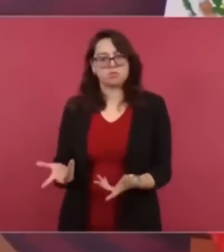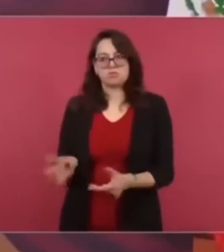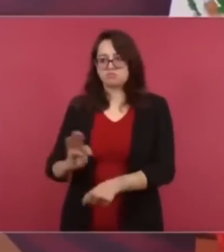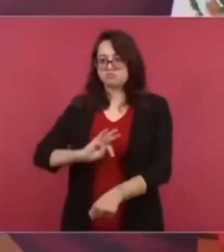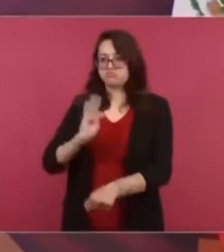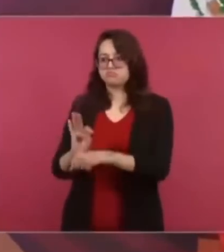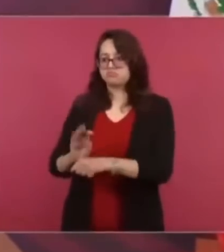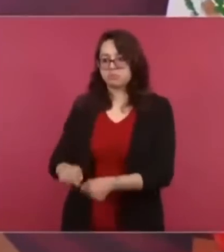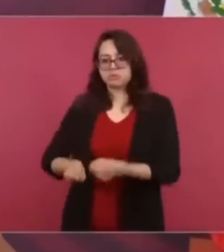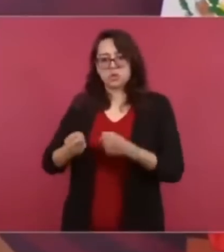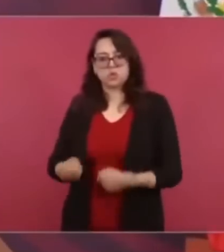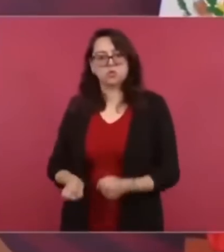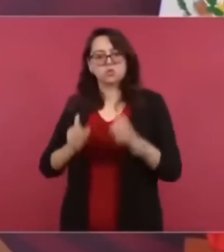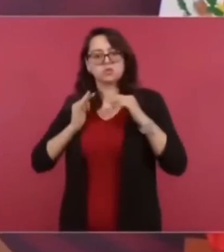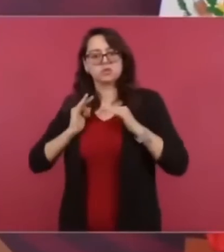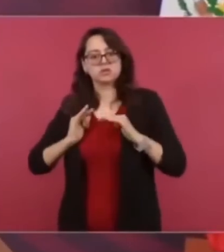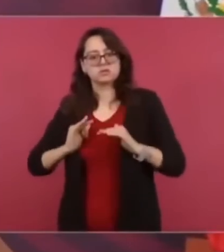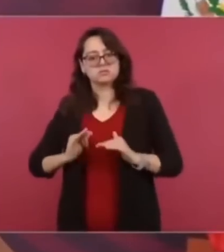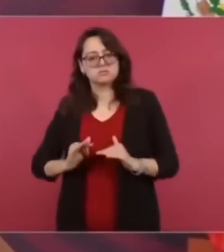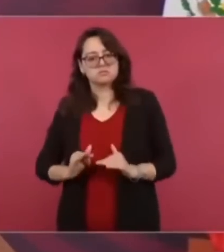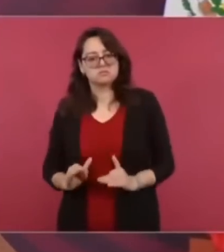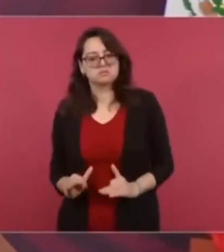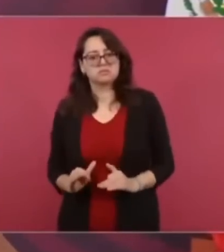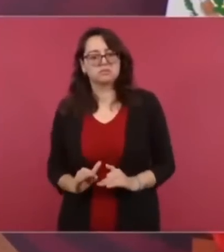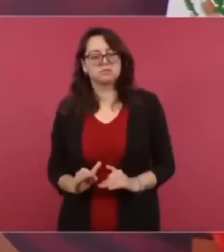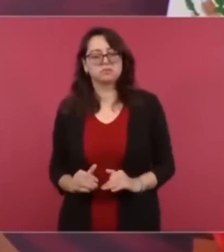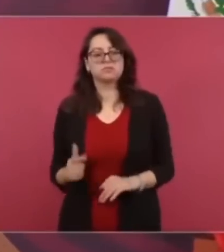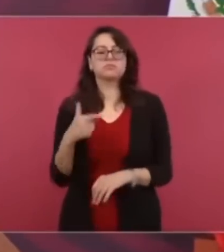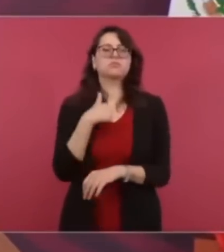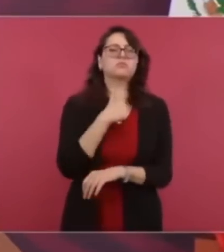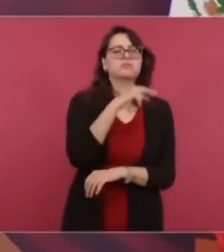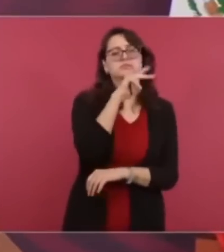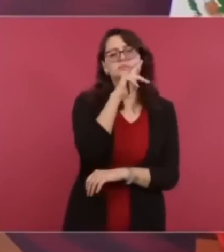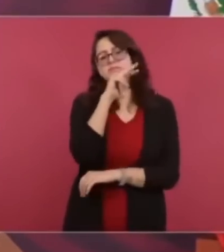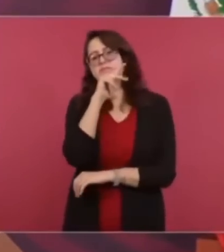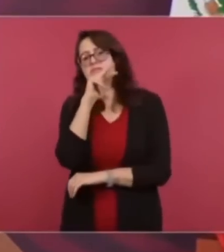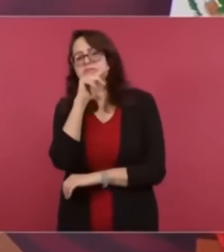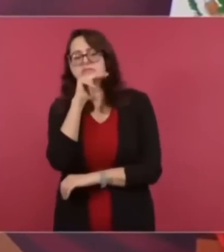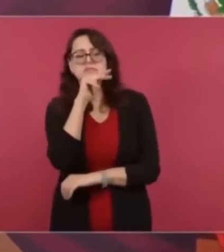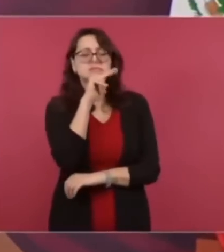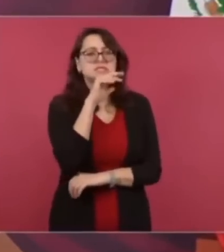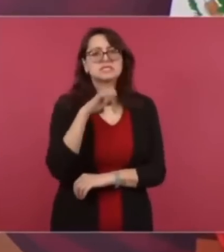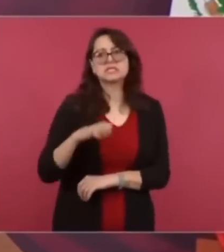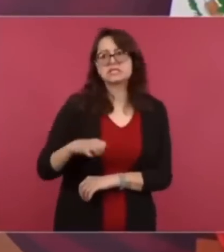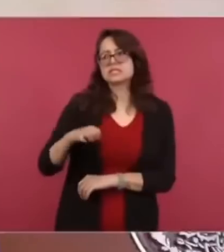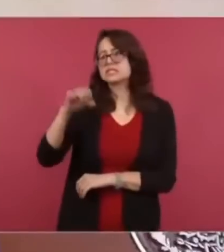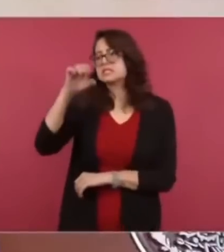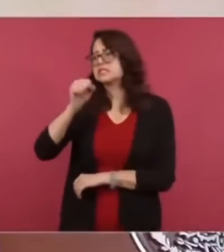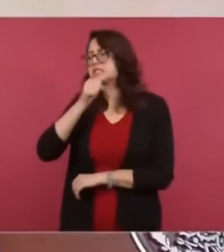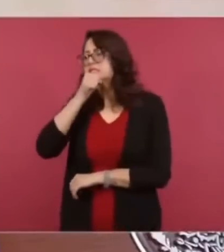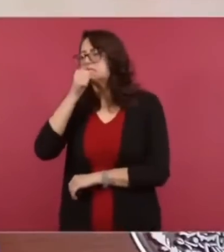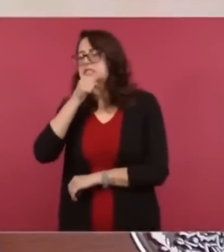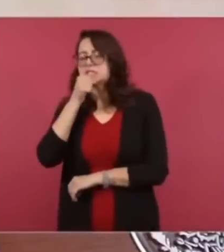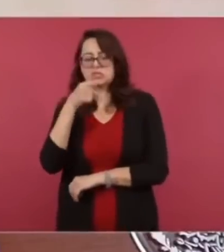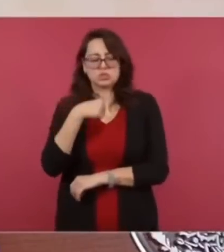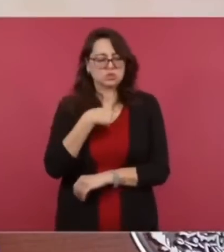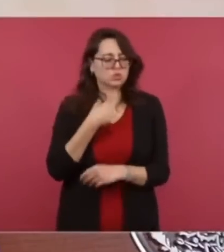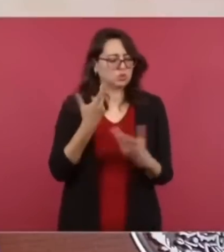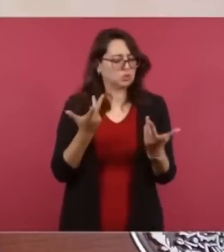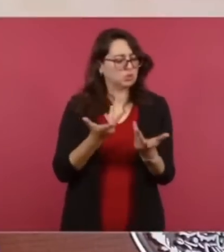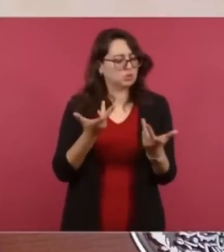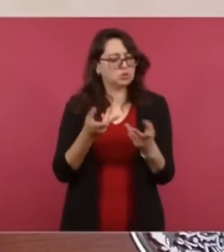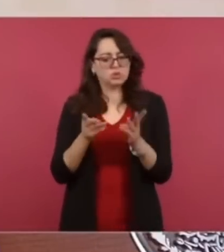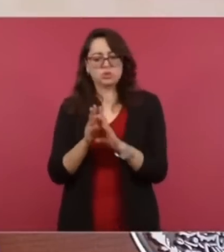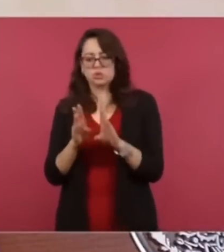angustia de que voy a llegar a viejo, vamos a llegar a ser adultos mayores, ¿y de